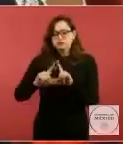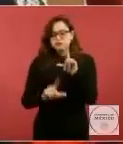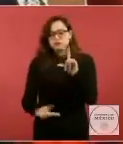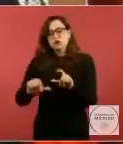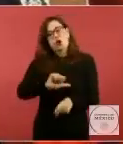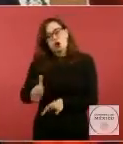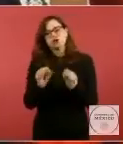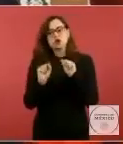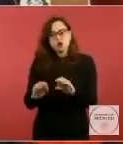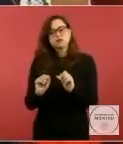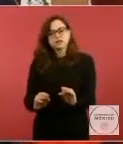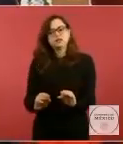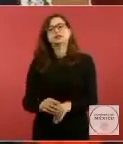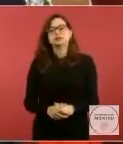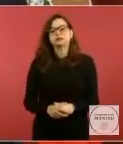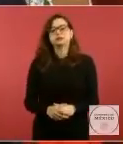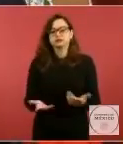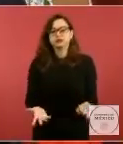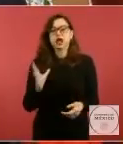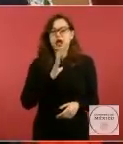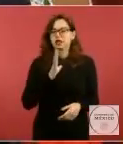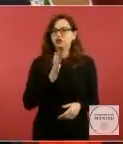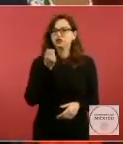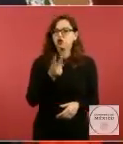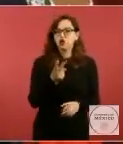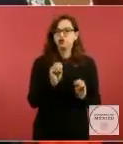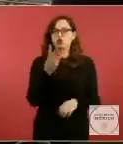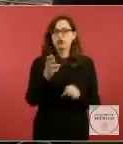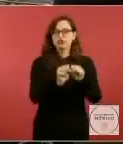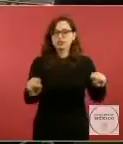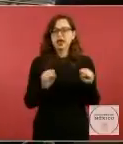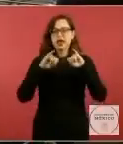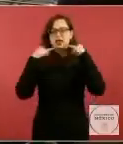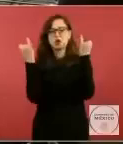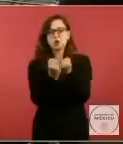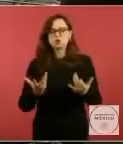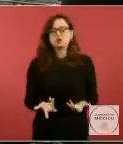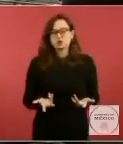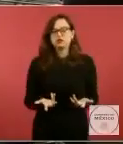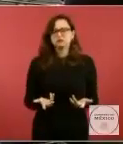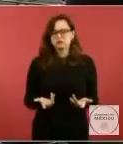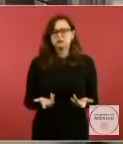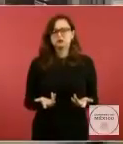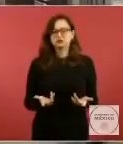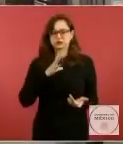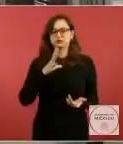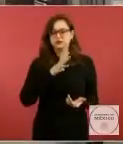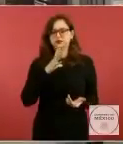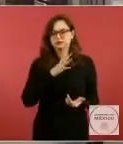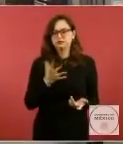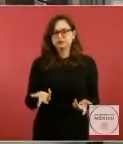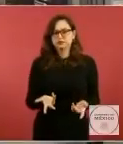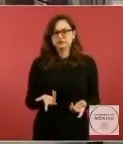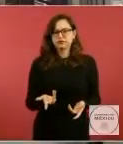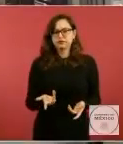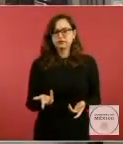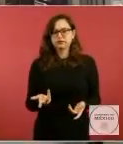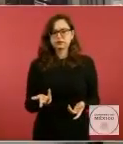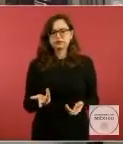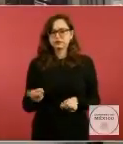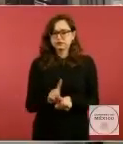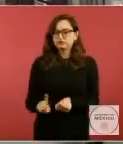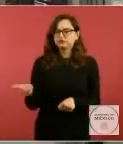es otra. Dos, tres salas de juntas, ya ustedes ya conocieron. Hay una sala de junta para llevar a cabo todos